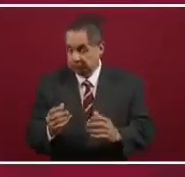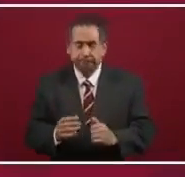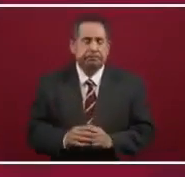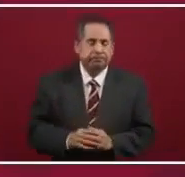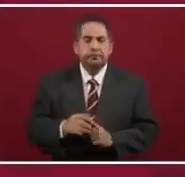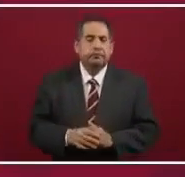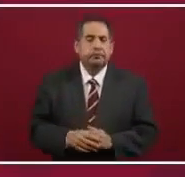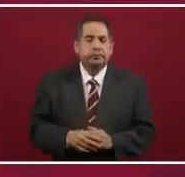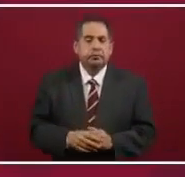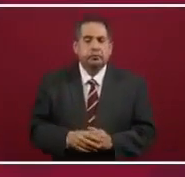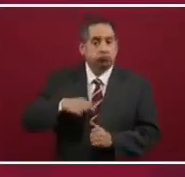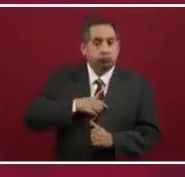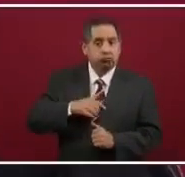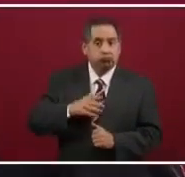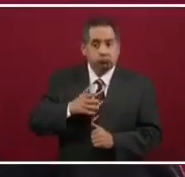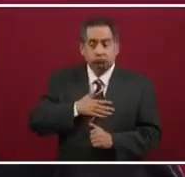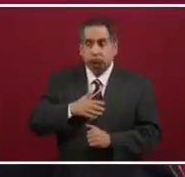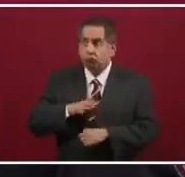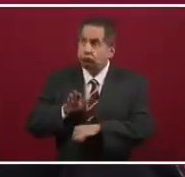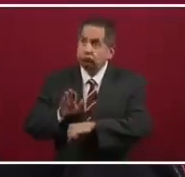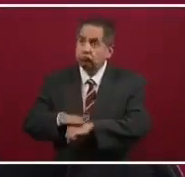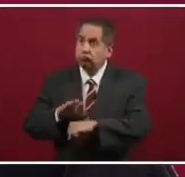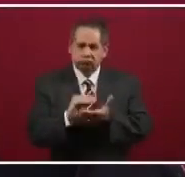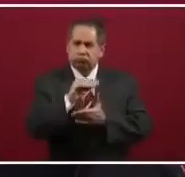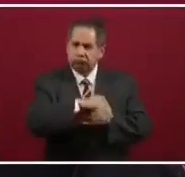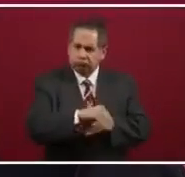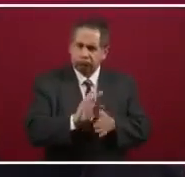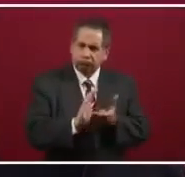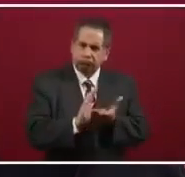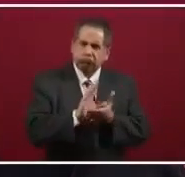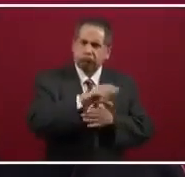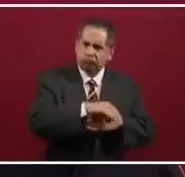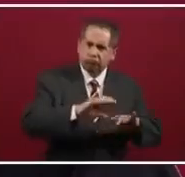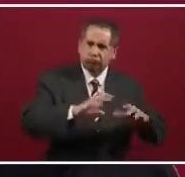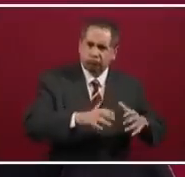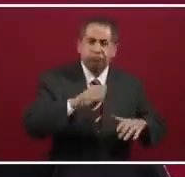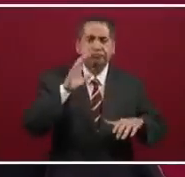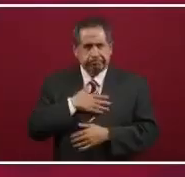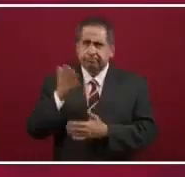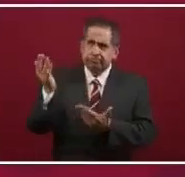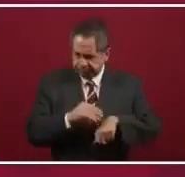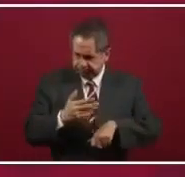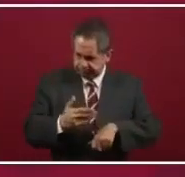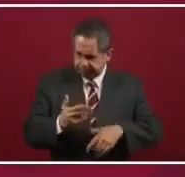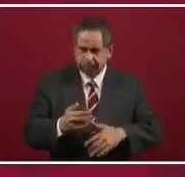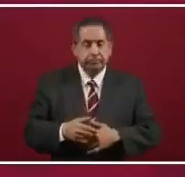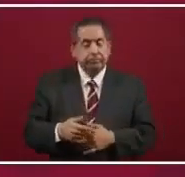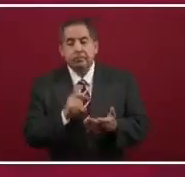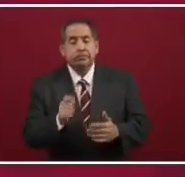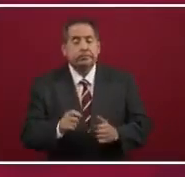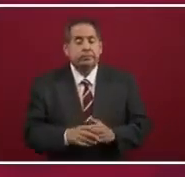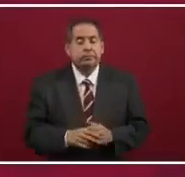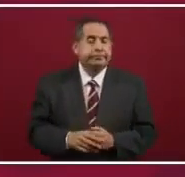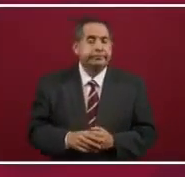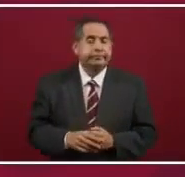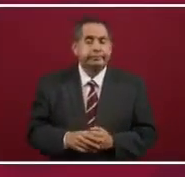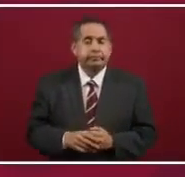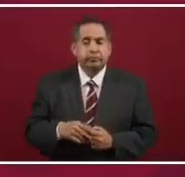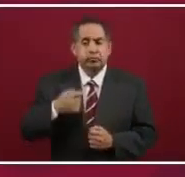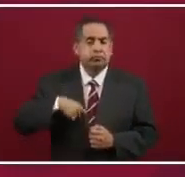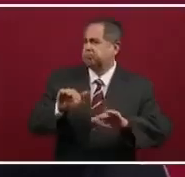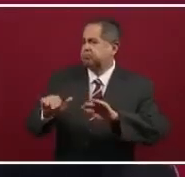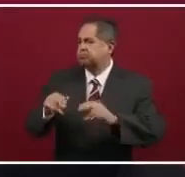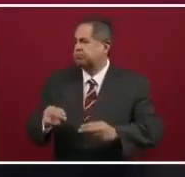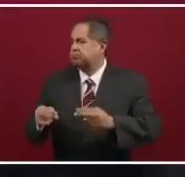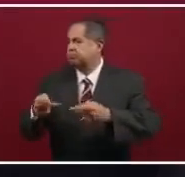estamos invitando a que inviertan más y que se generen más empleos en México. Pero al mismo tiempo estamos desarrollando